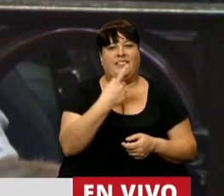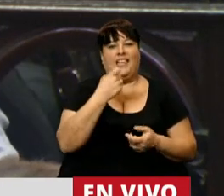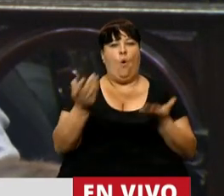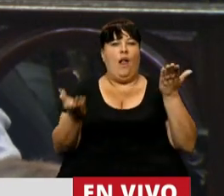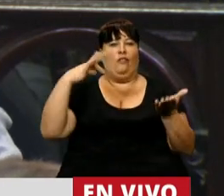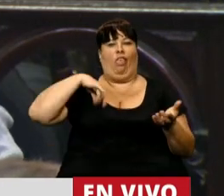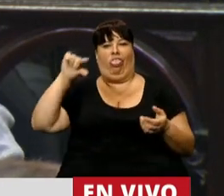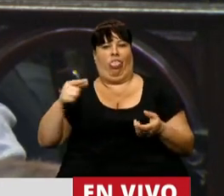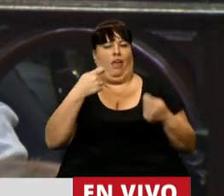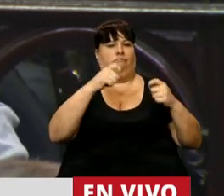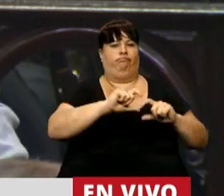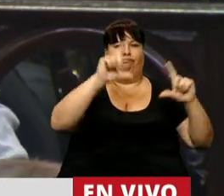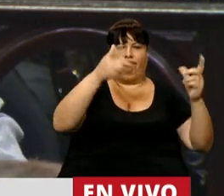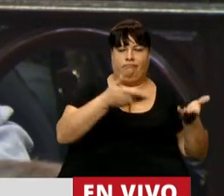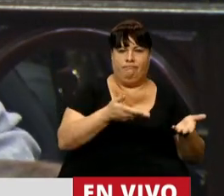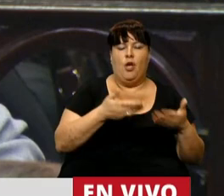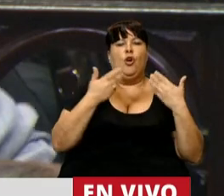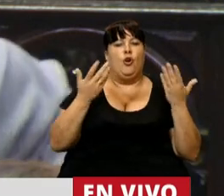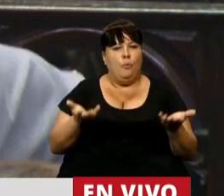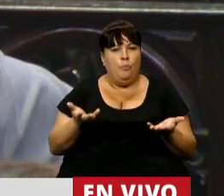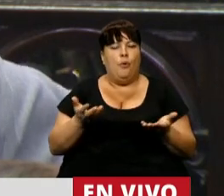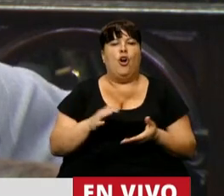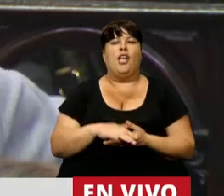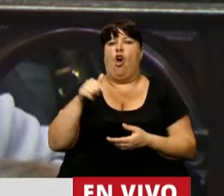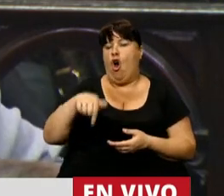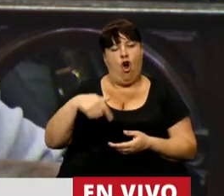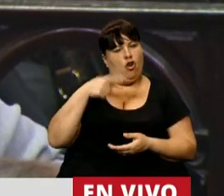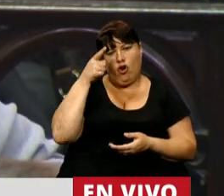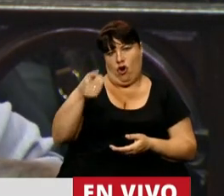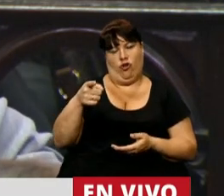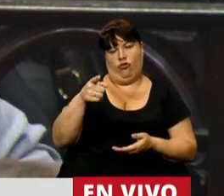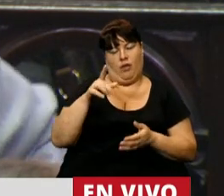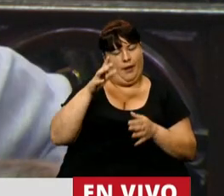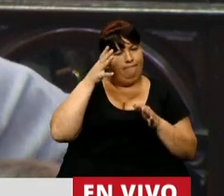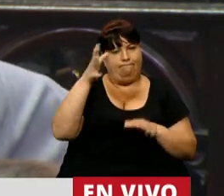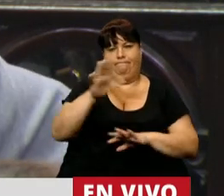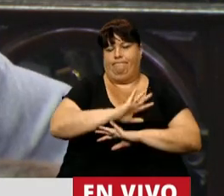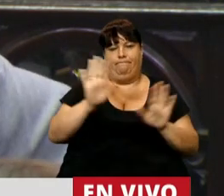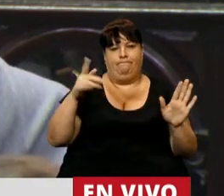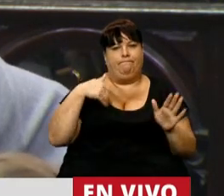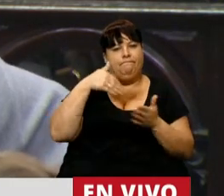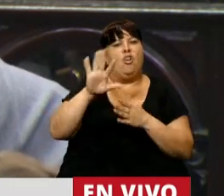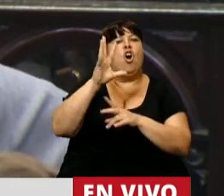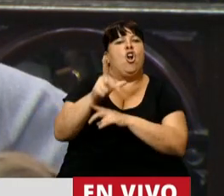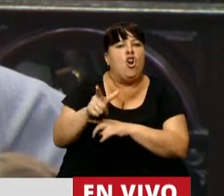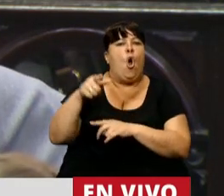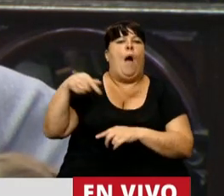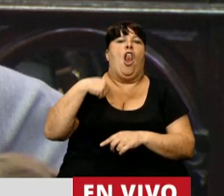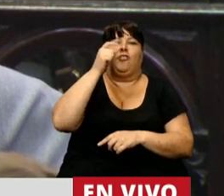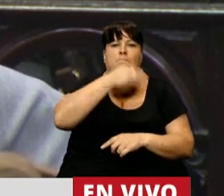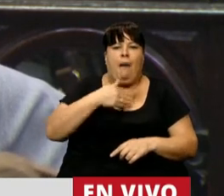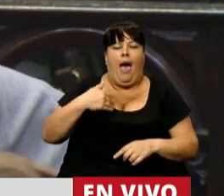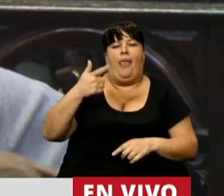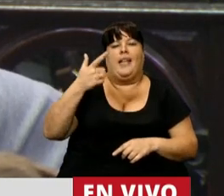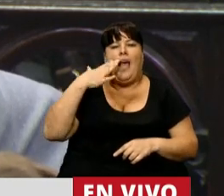a dar cuenta. Por eso hoy repudiamos enérgicamente el robo a nuestros padres y